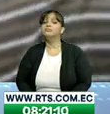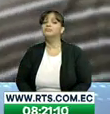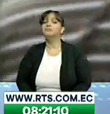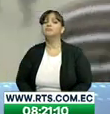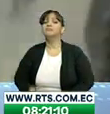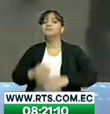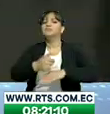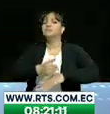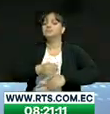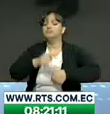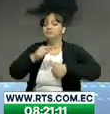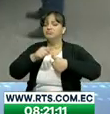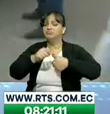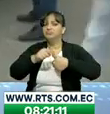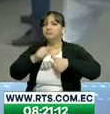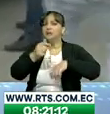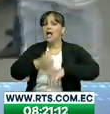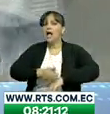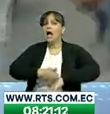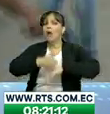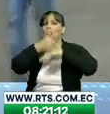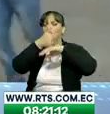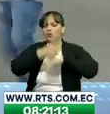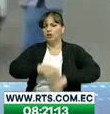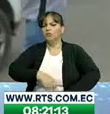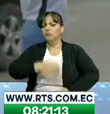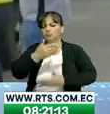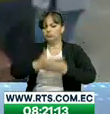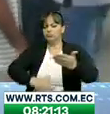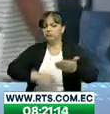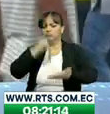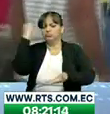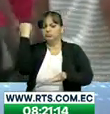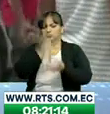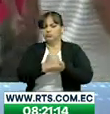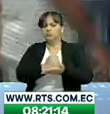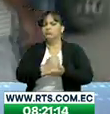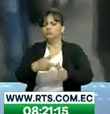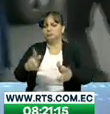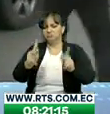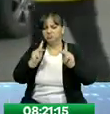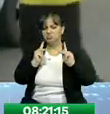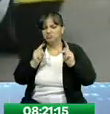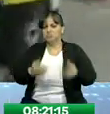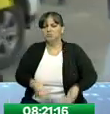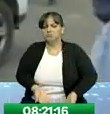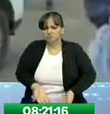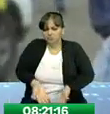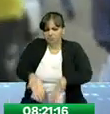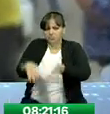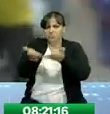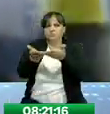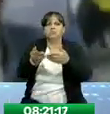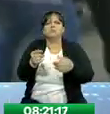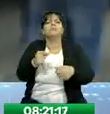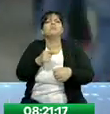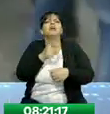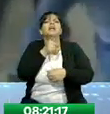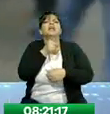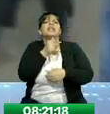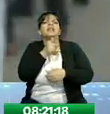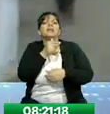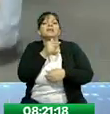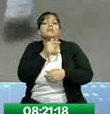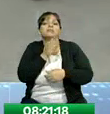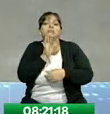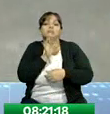quien ordenó o quien permitió quien dio el permiso para que se